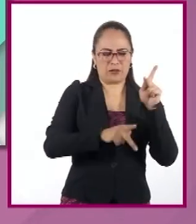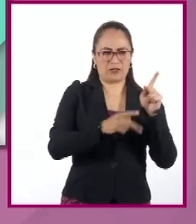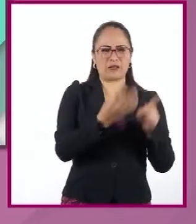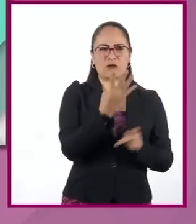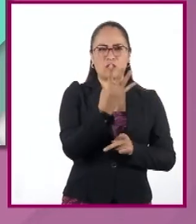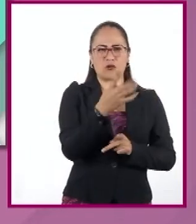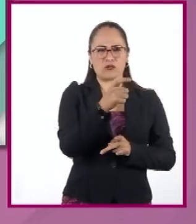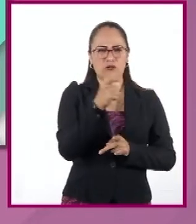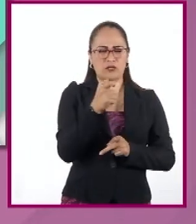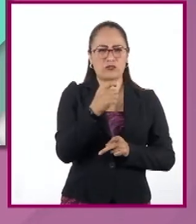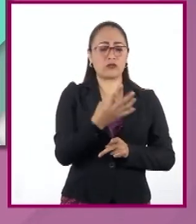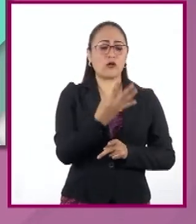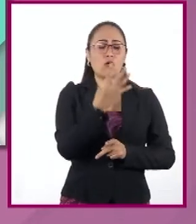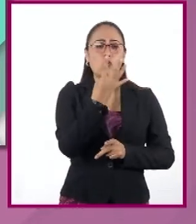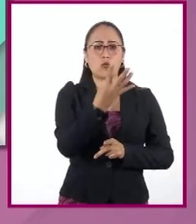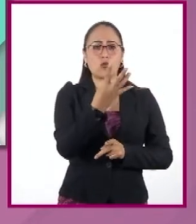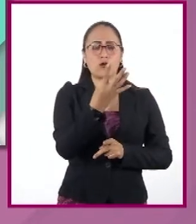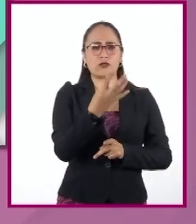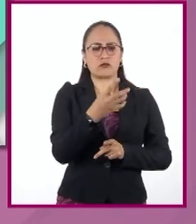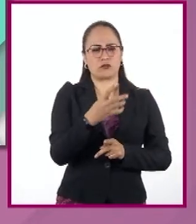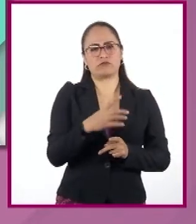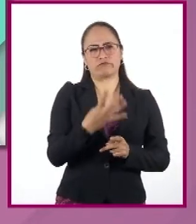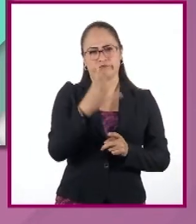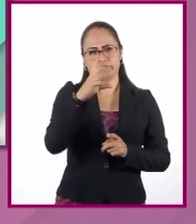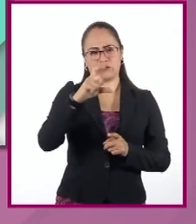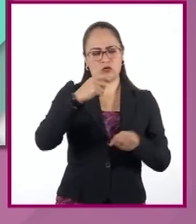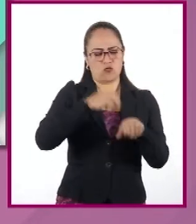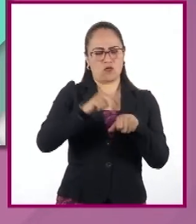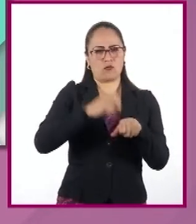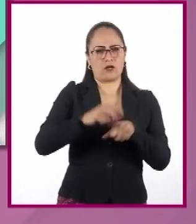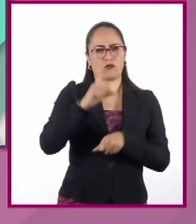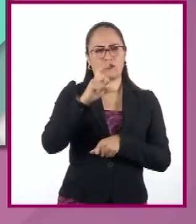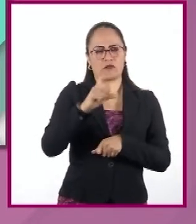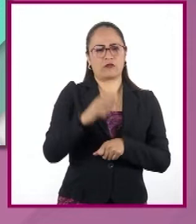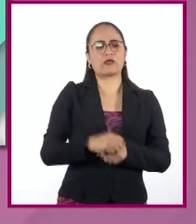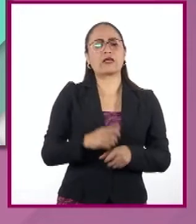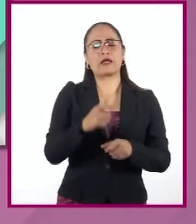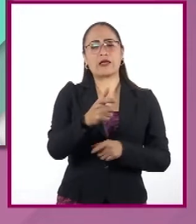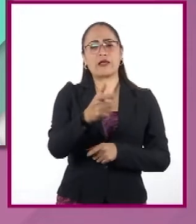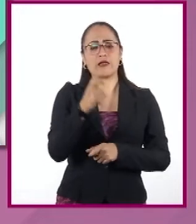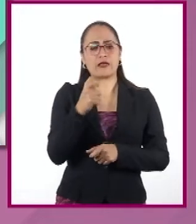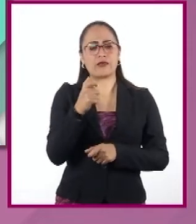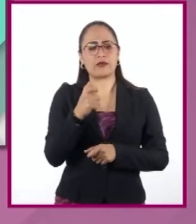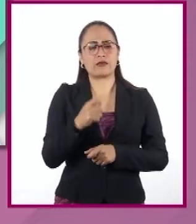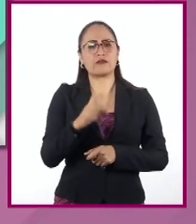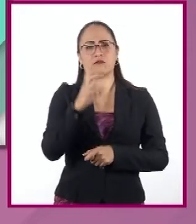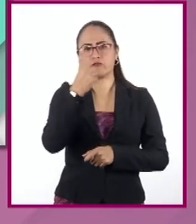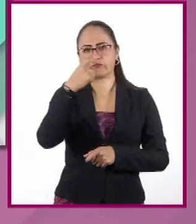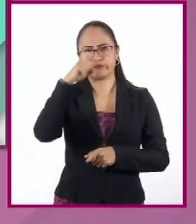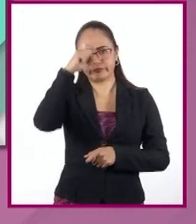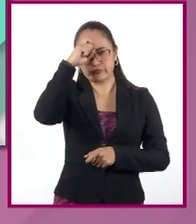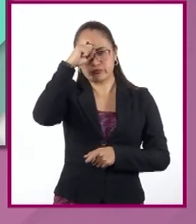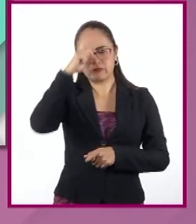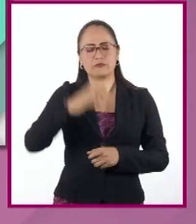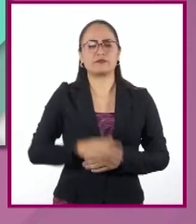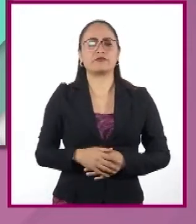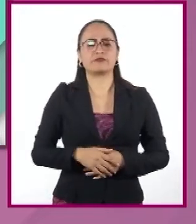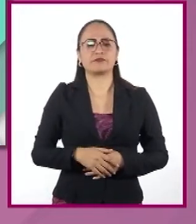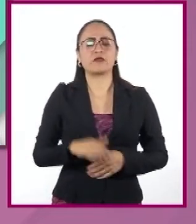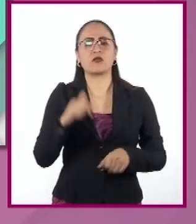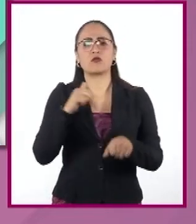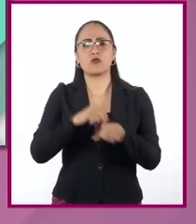donde 4 es el coeficiente y la letra X la incógnita. El